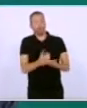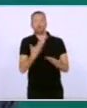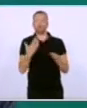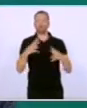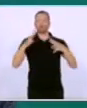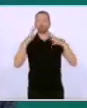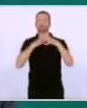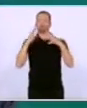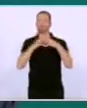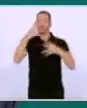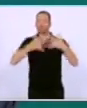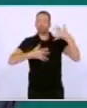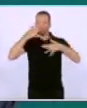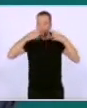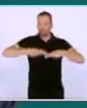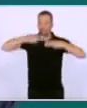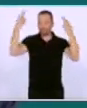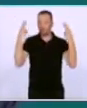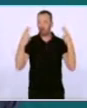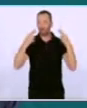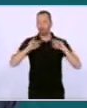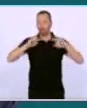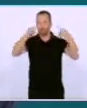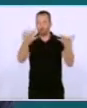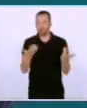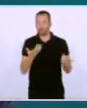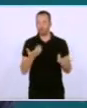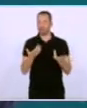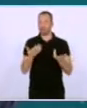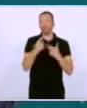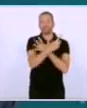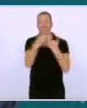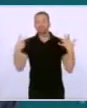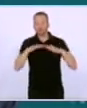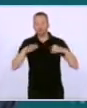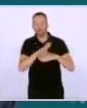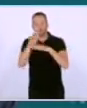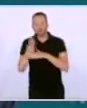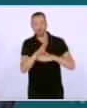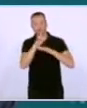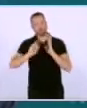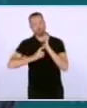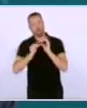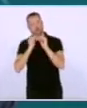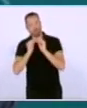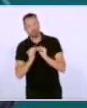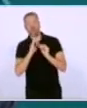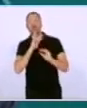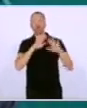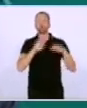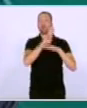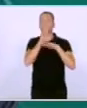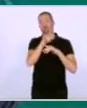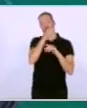Estado tenemos 17 parlamentos legislando lo que ya ha sido legislado en el ámbito